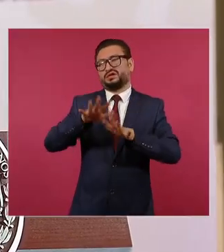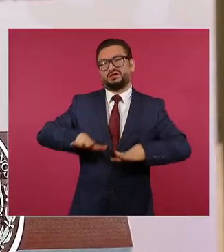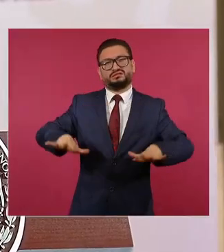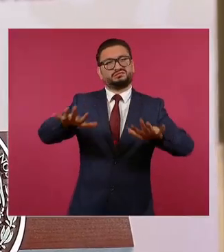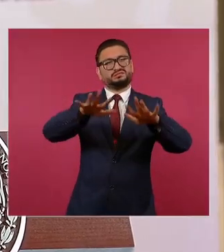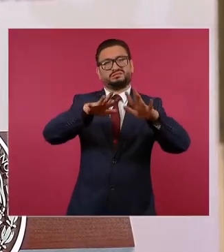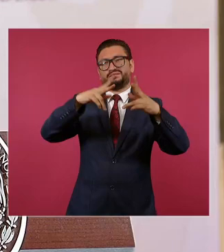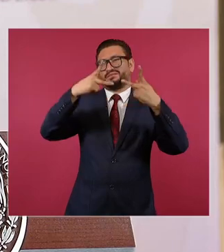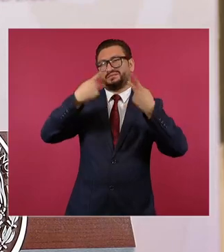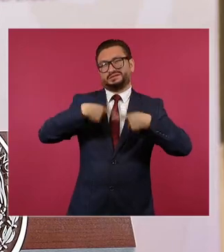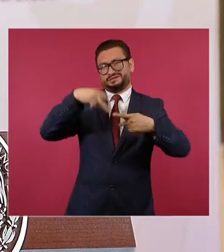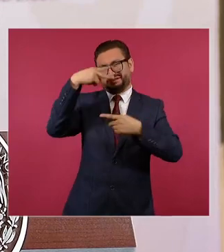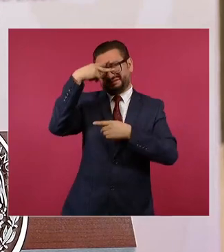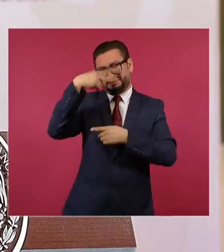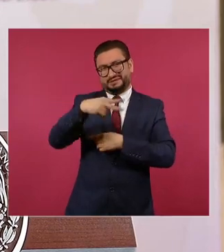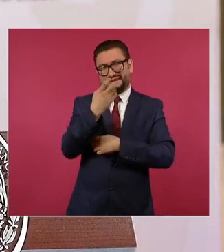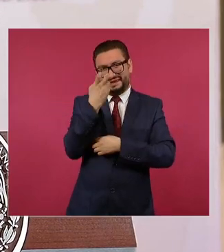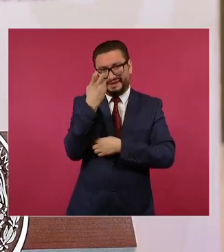El pueblo es mucha pieza.